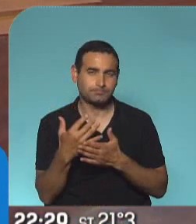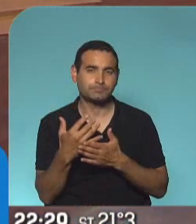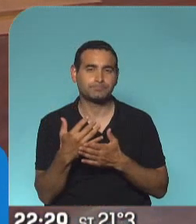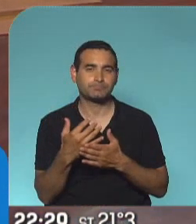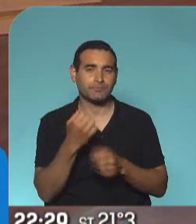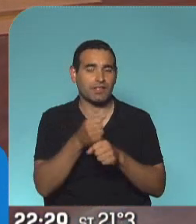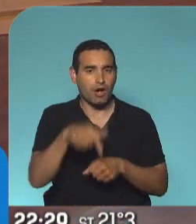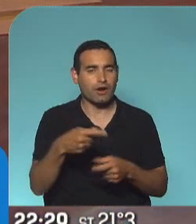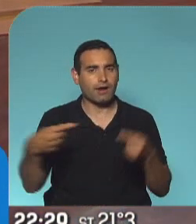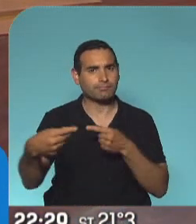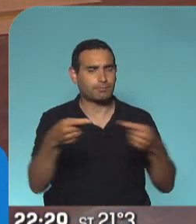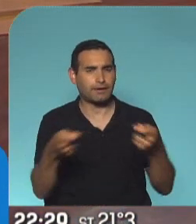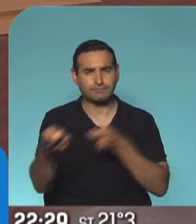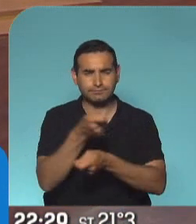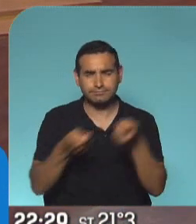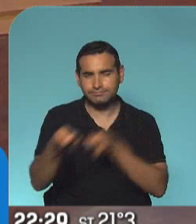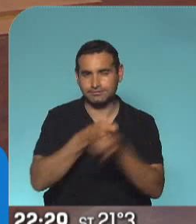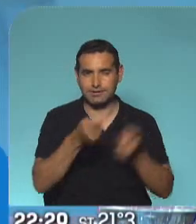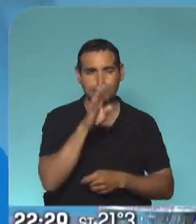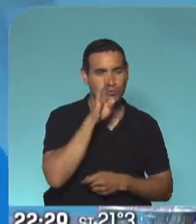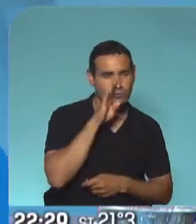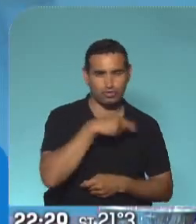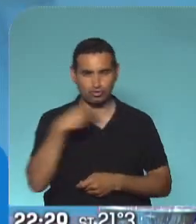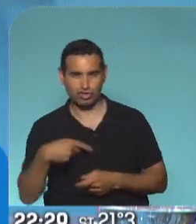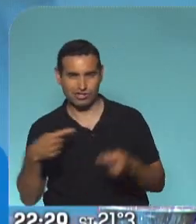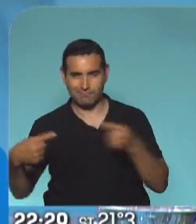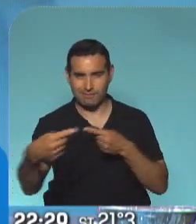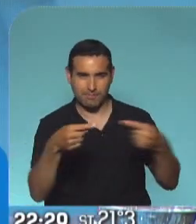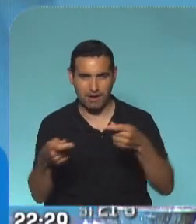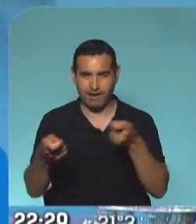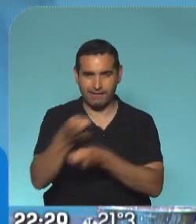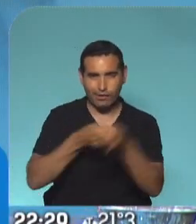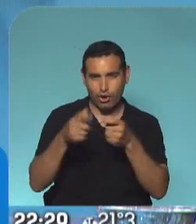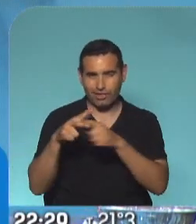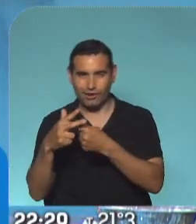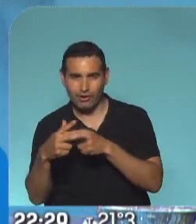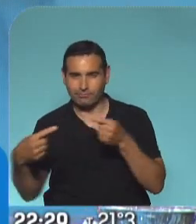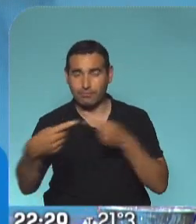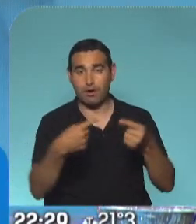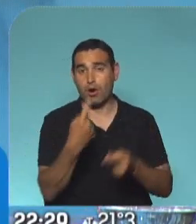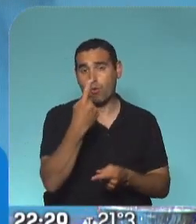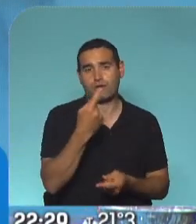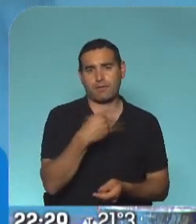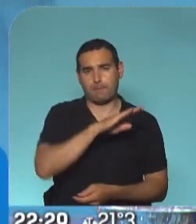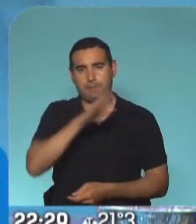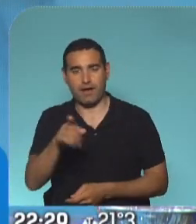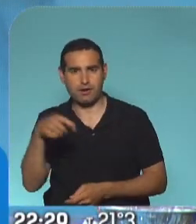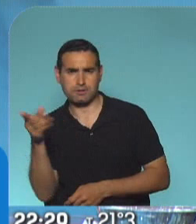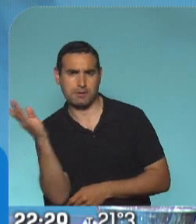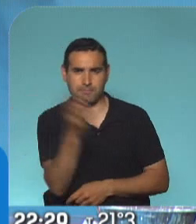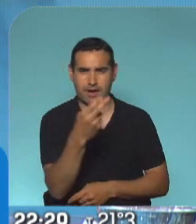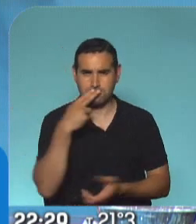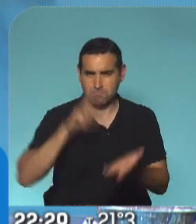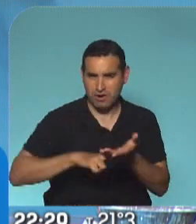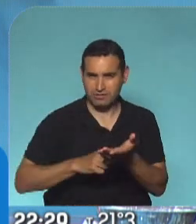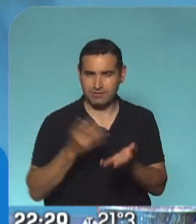esta guerra comercial, tecnológica que se está dando en Estados Unidos y China, en el cual una medida de uno de los países se respondía por una medida del otro país,